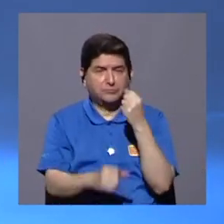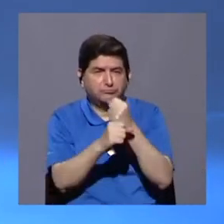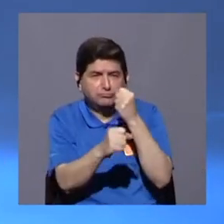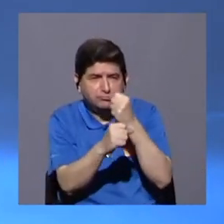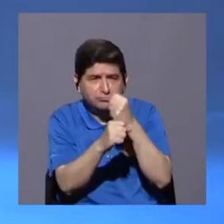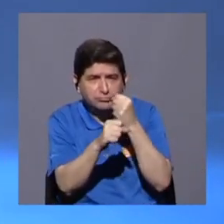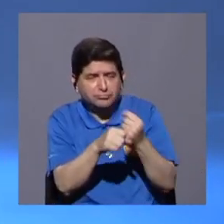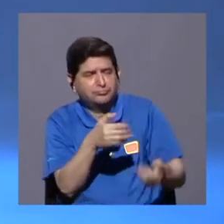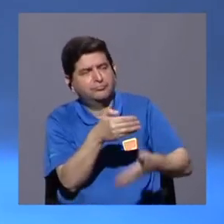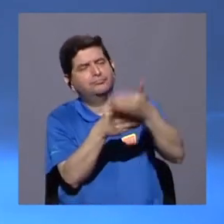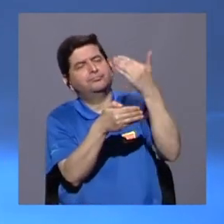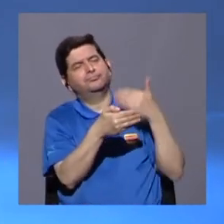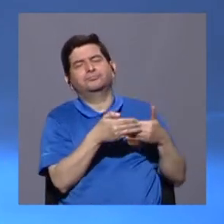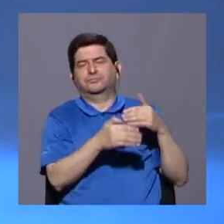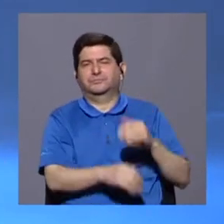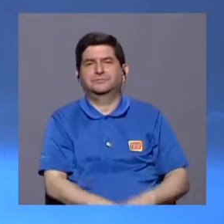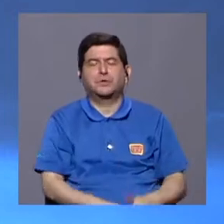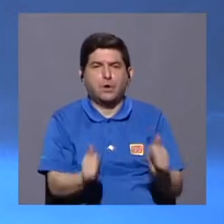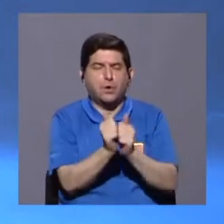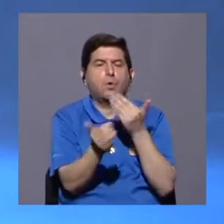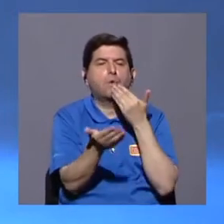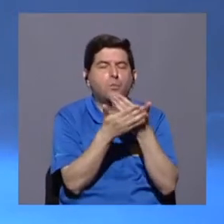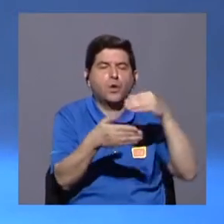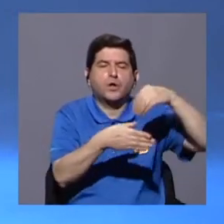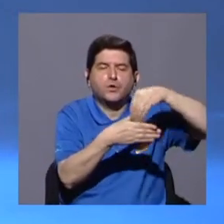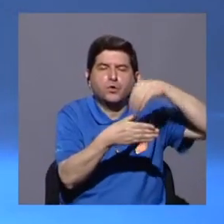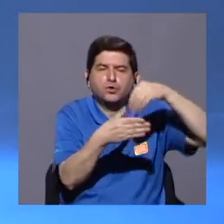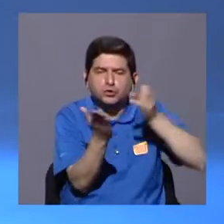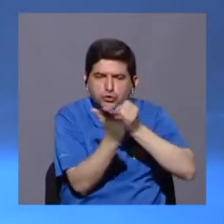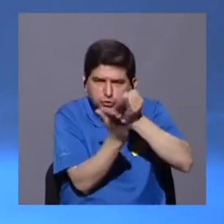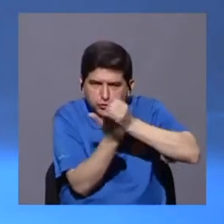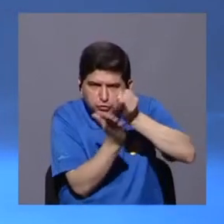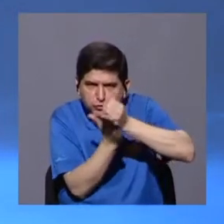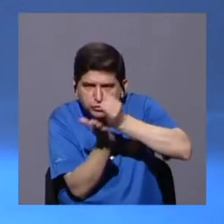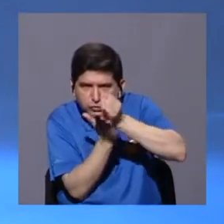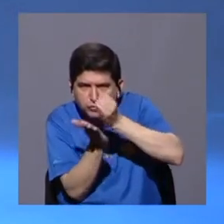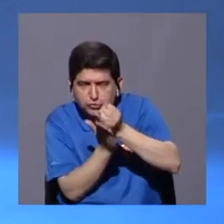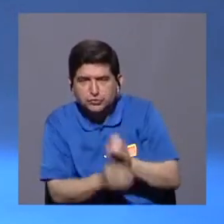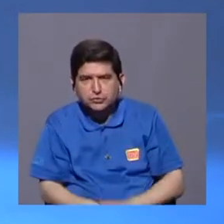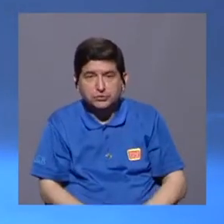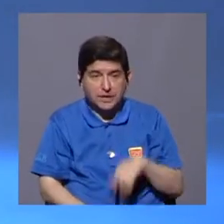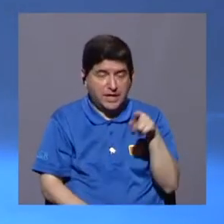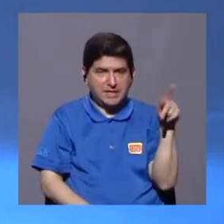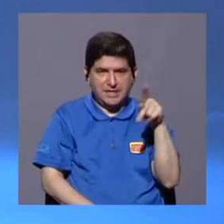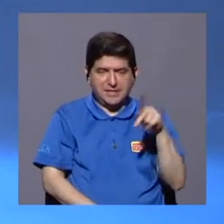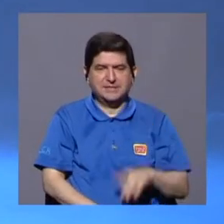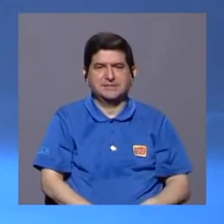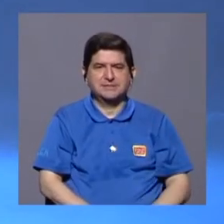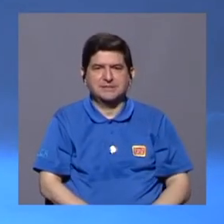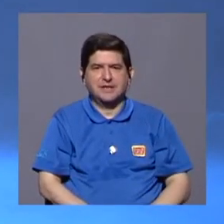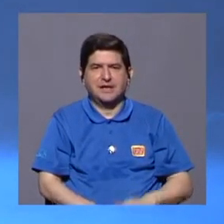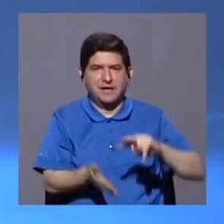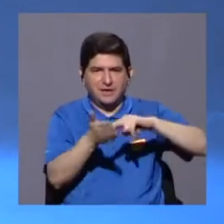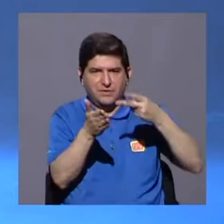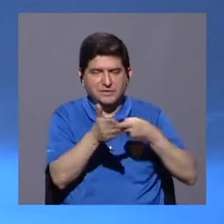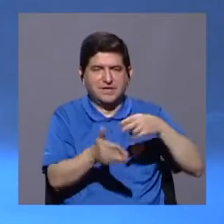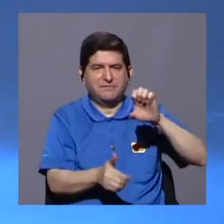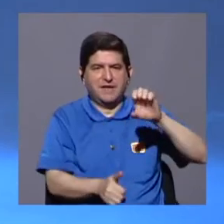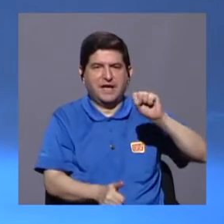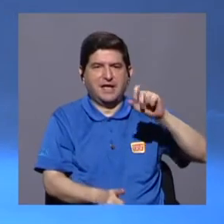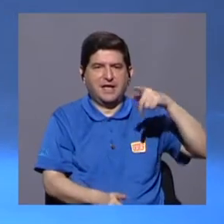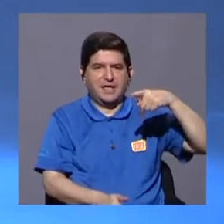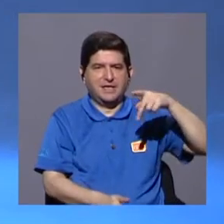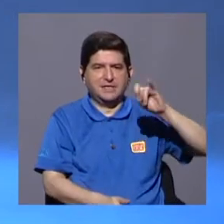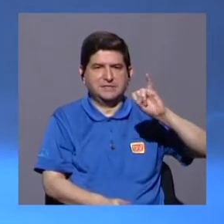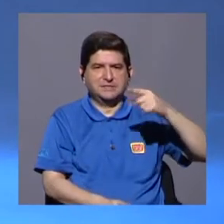de antes con buenos fondos de investigación en la proteína espiga del del sars 1 y